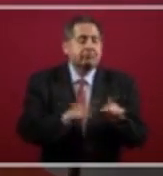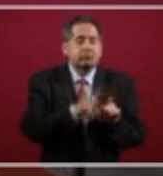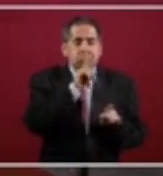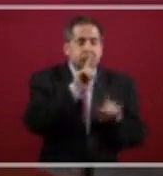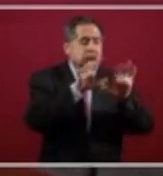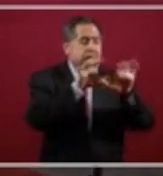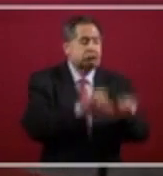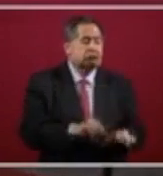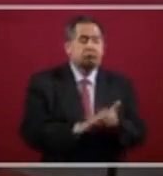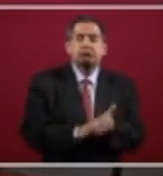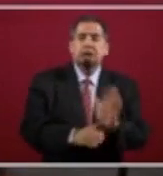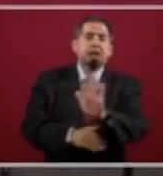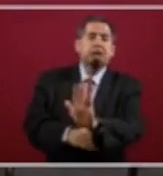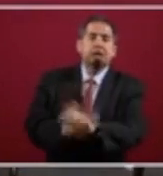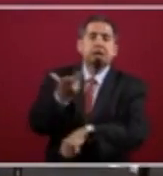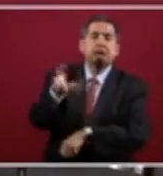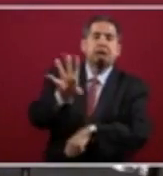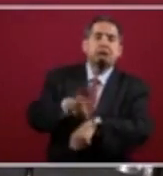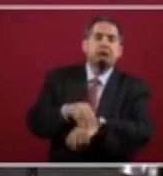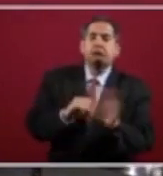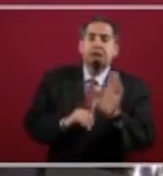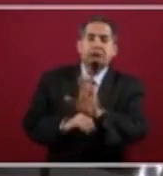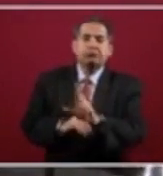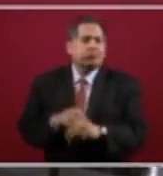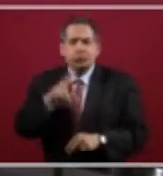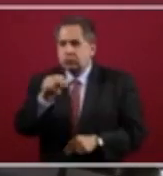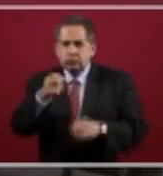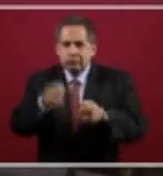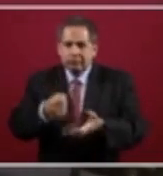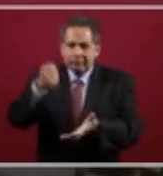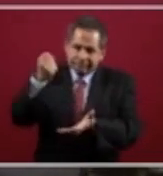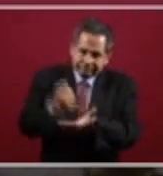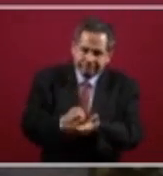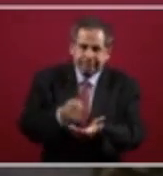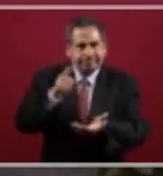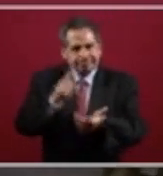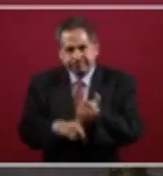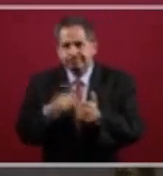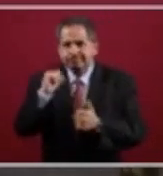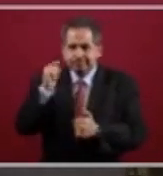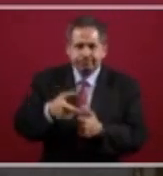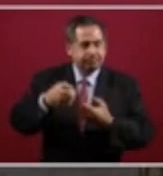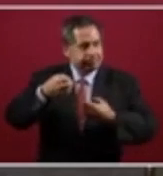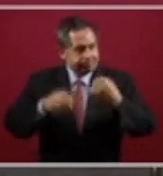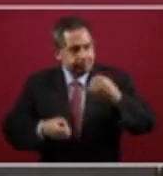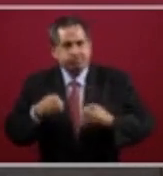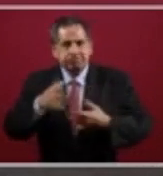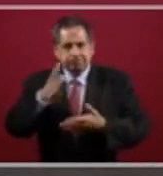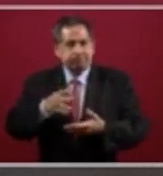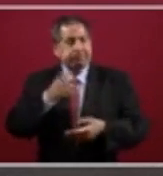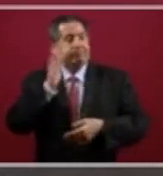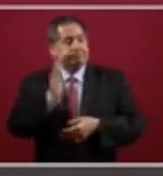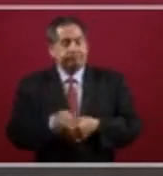y llano, donde solicita, pero que no ha sido hasta este momento admitido por el juez.